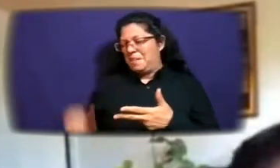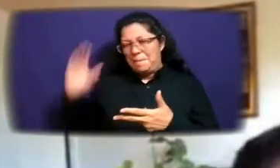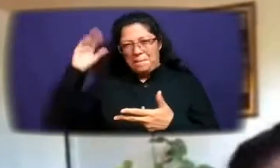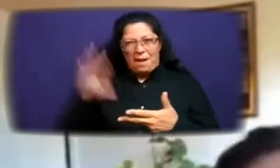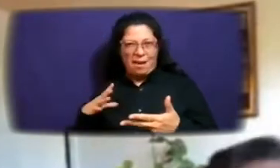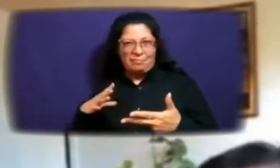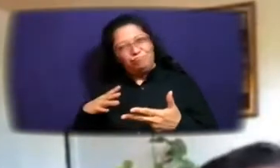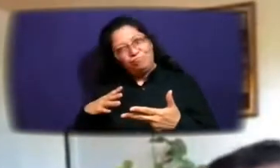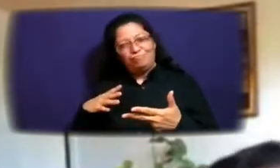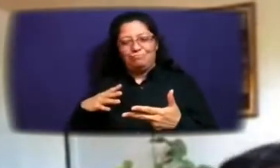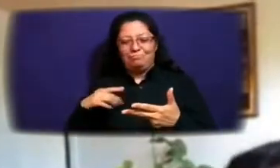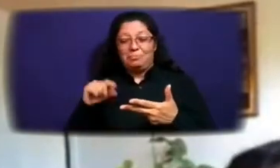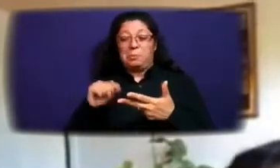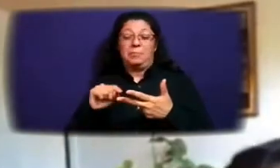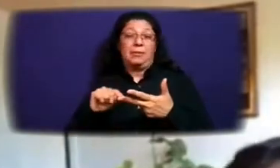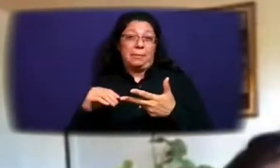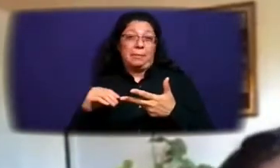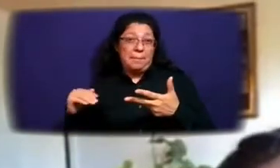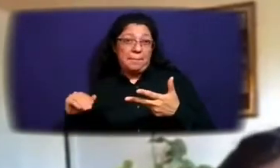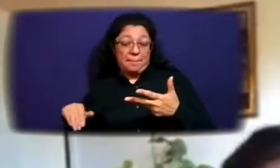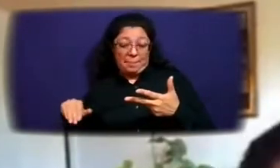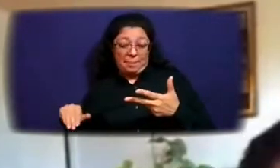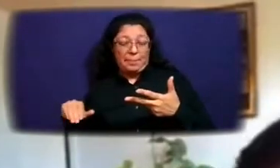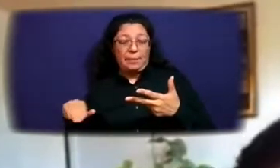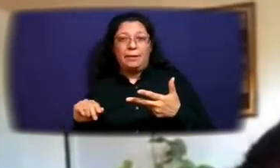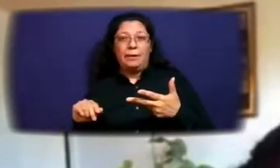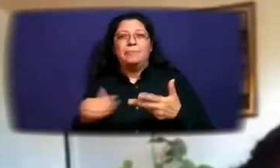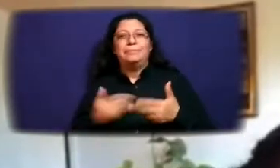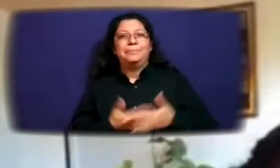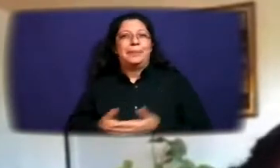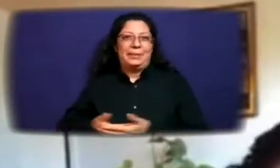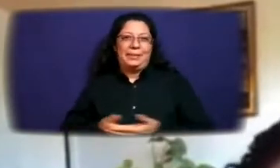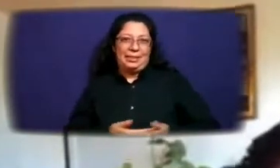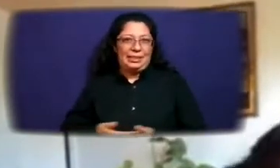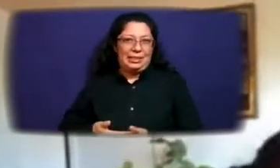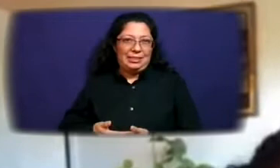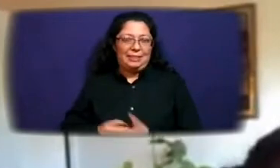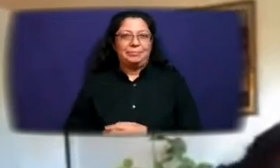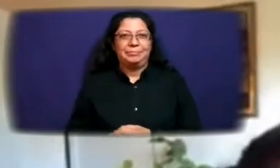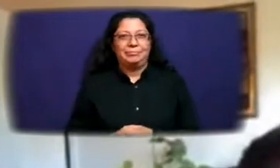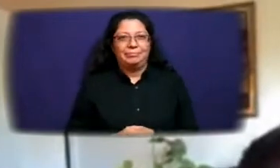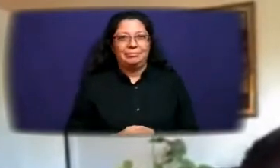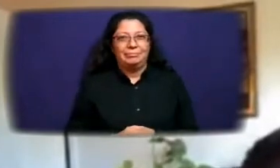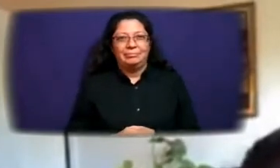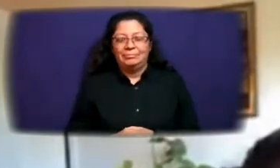y al niño menor le llamamos Baby.